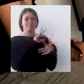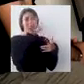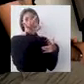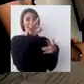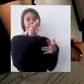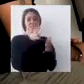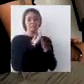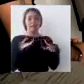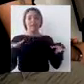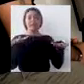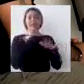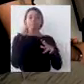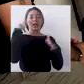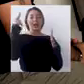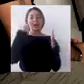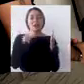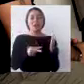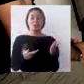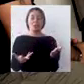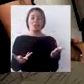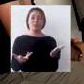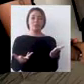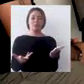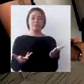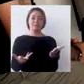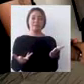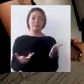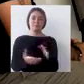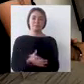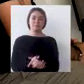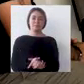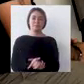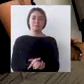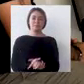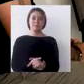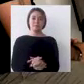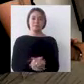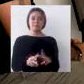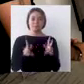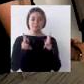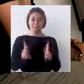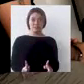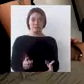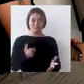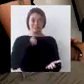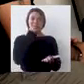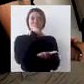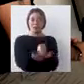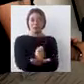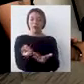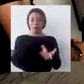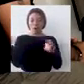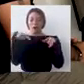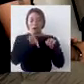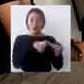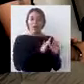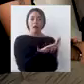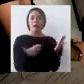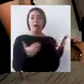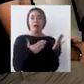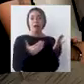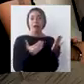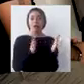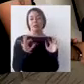generar espacios de lectura donde no parten de la imposición de, venga, usted se tiene que leer esto porque tiene esta